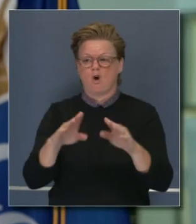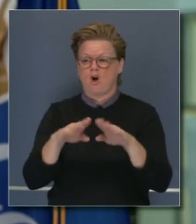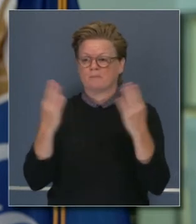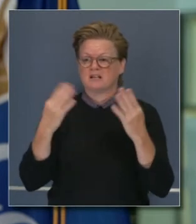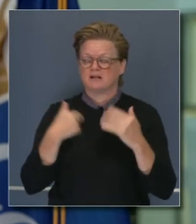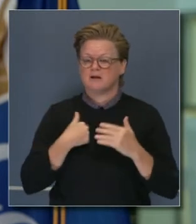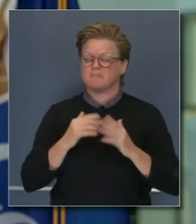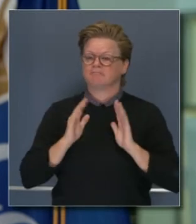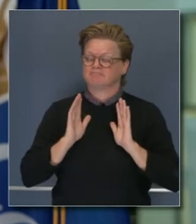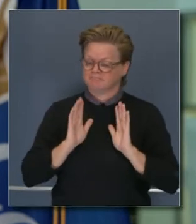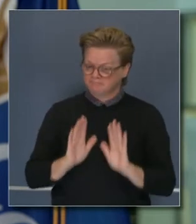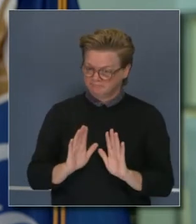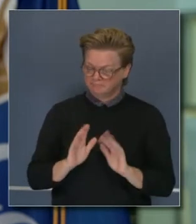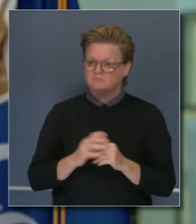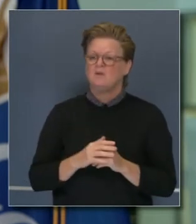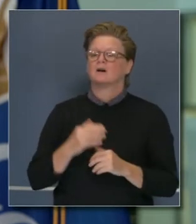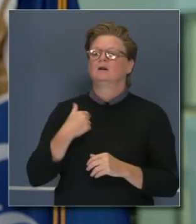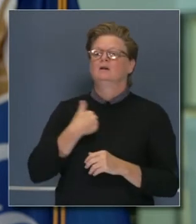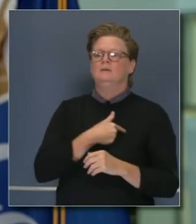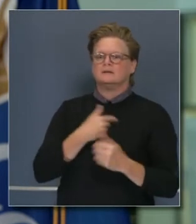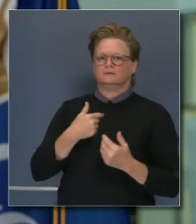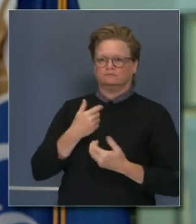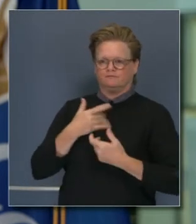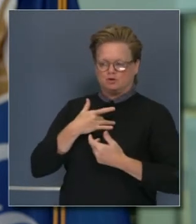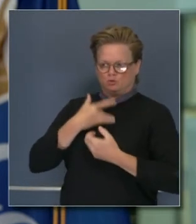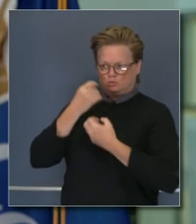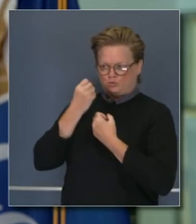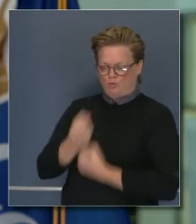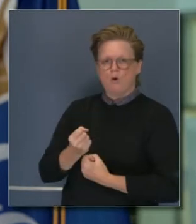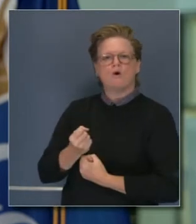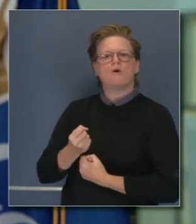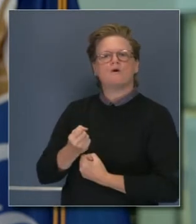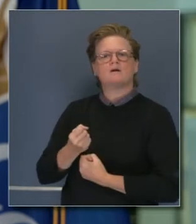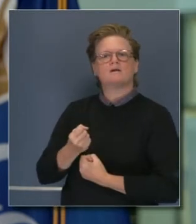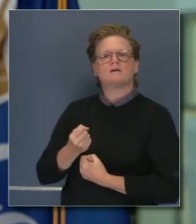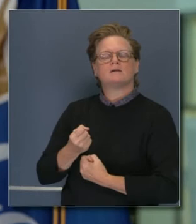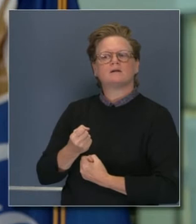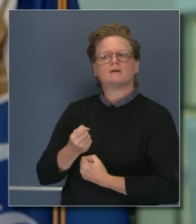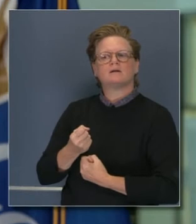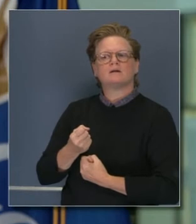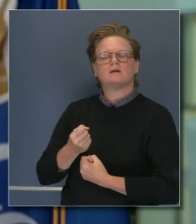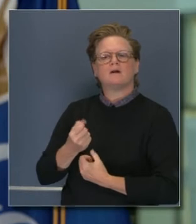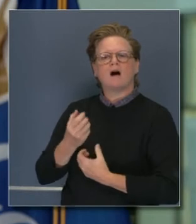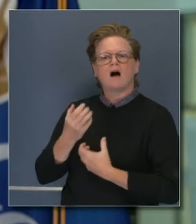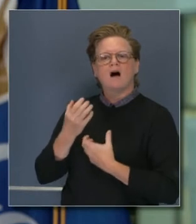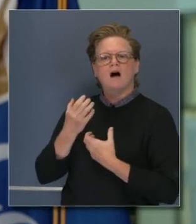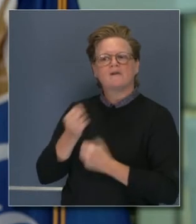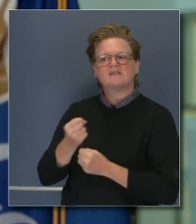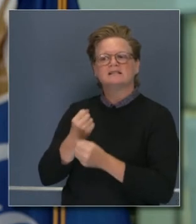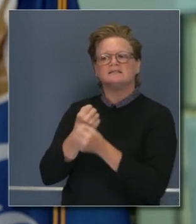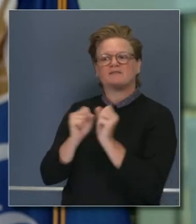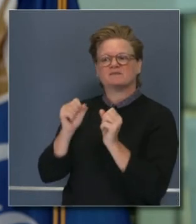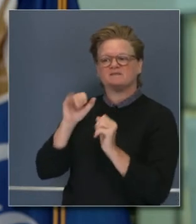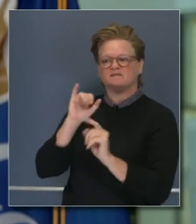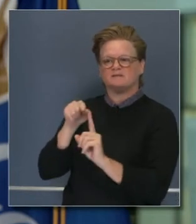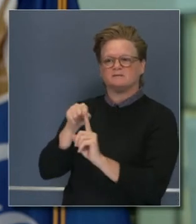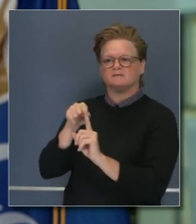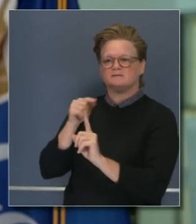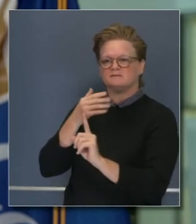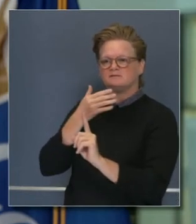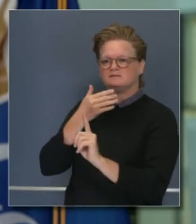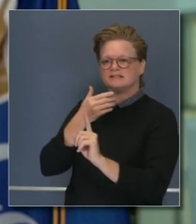pero seguimos, estamos estando comprometidos a avanzar de una forma segura. Ese es el